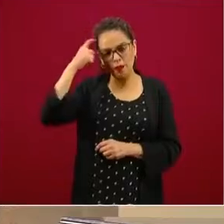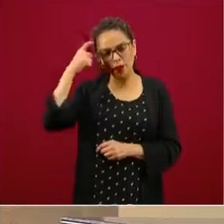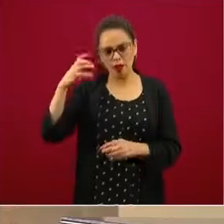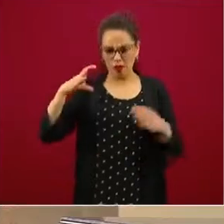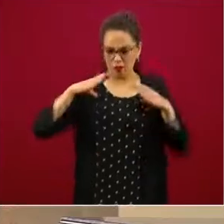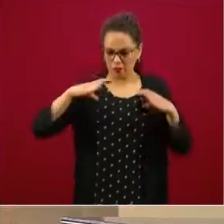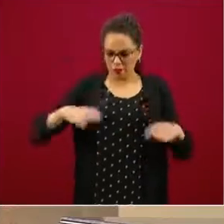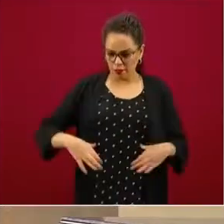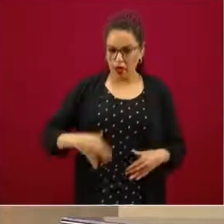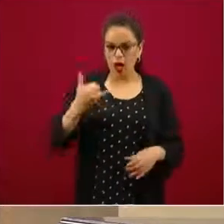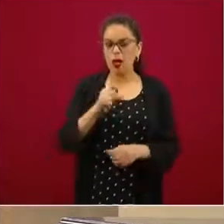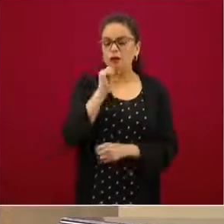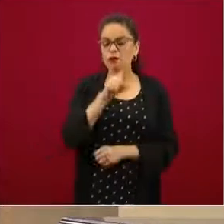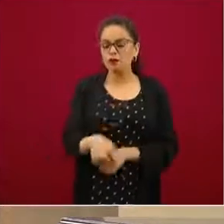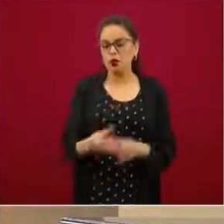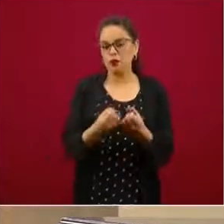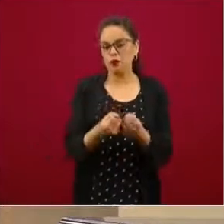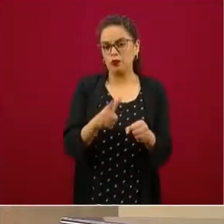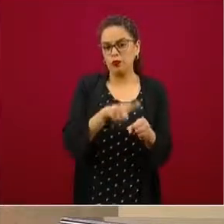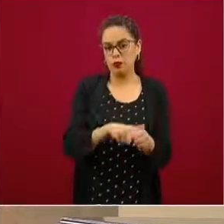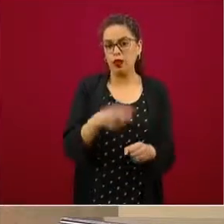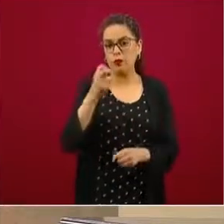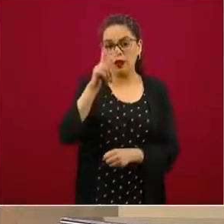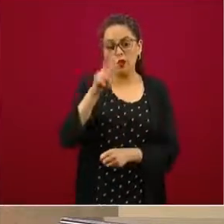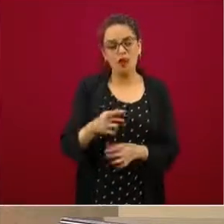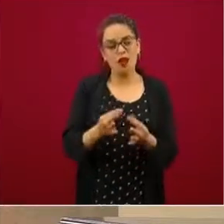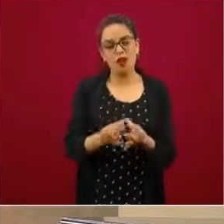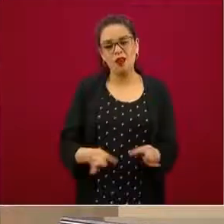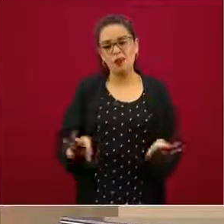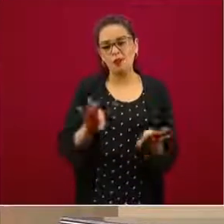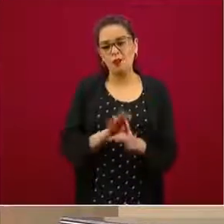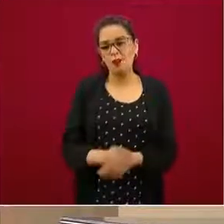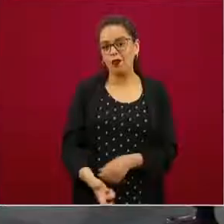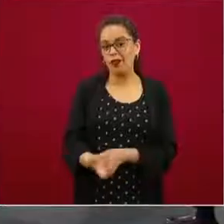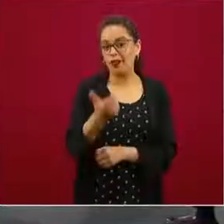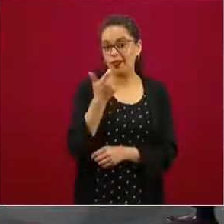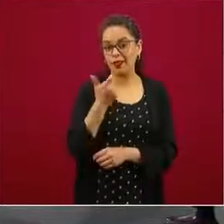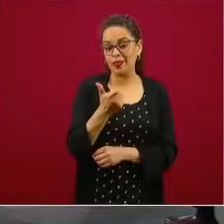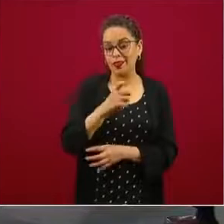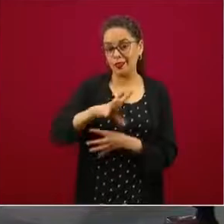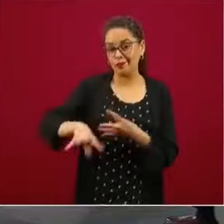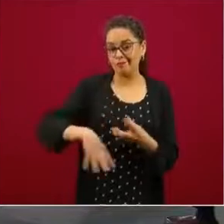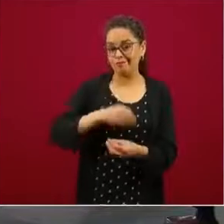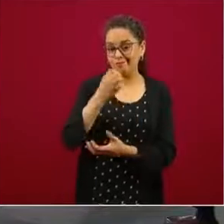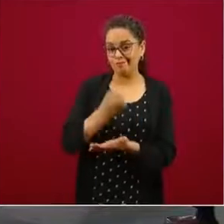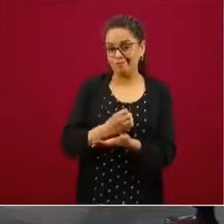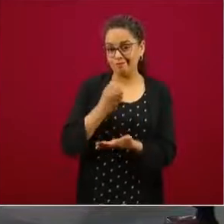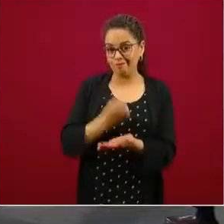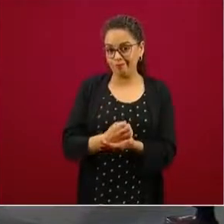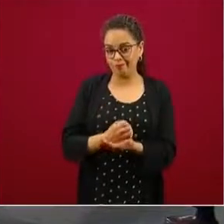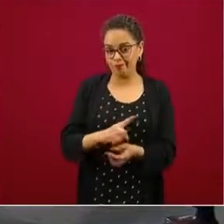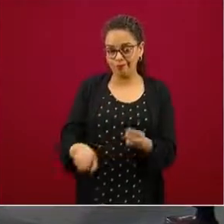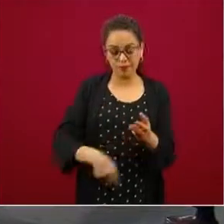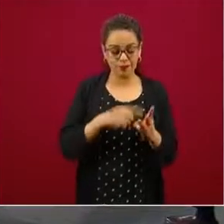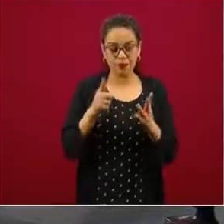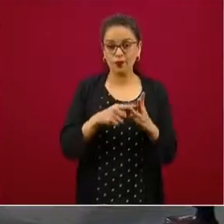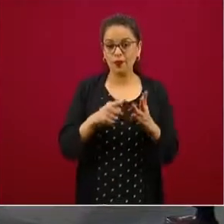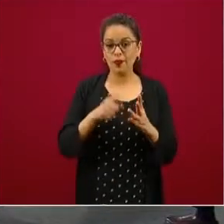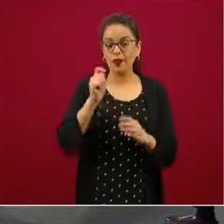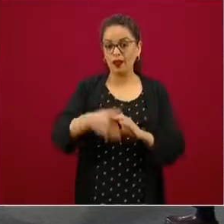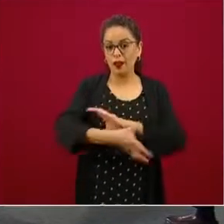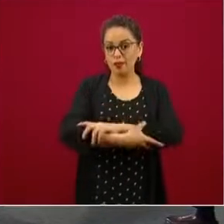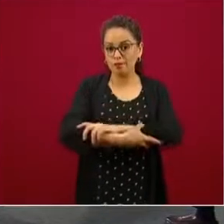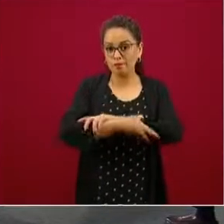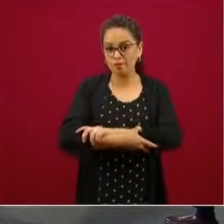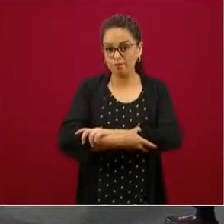social. Y por eso es tan importante la parte económica. Y lo otro es que tiene que ser solidario. Todos y cada uno de nosotros tendrá que